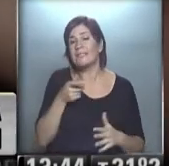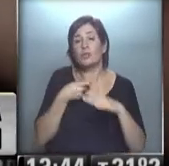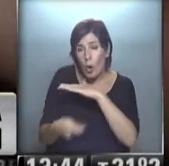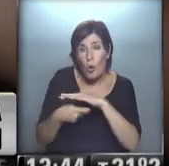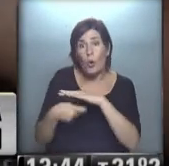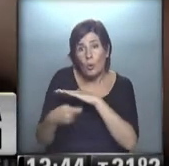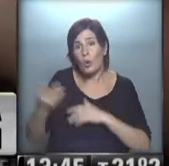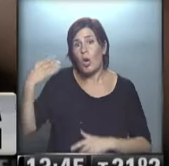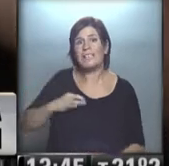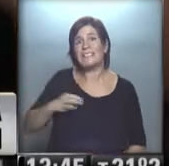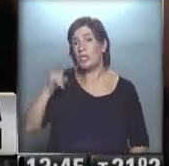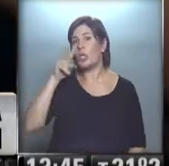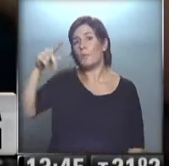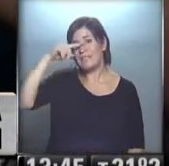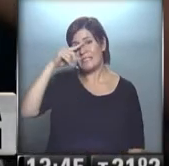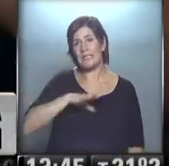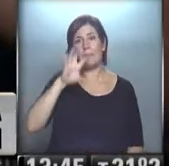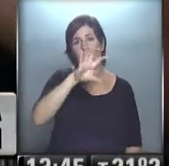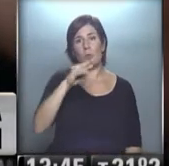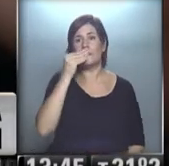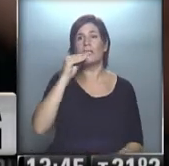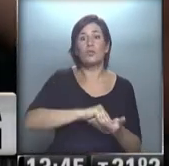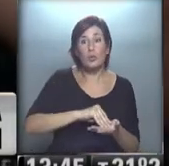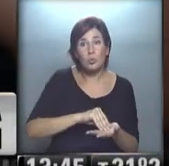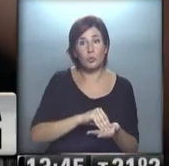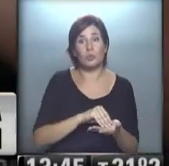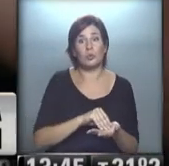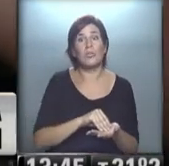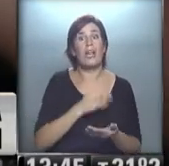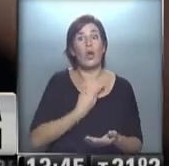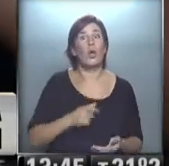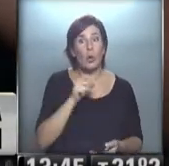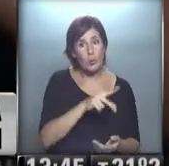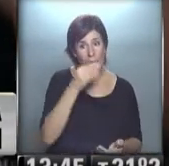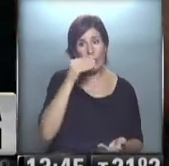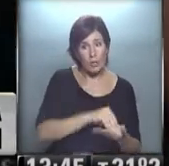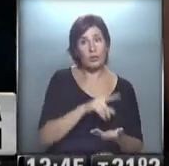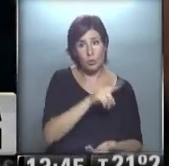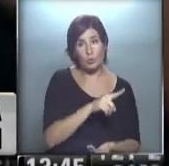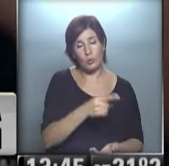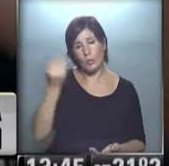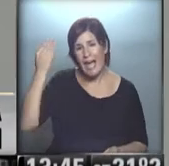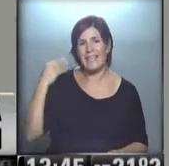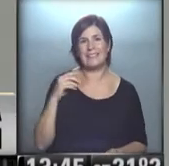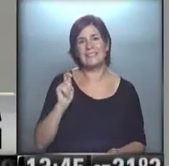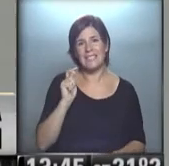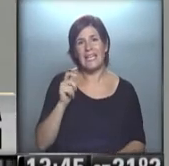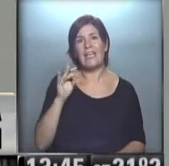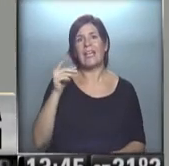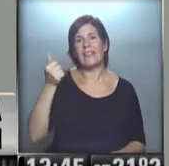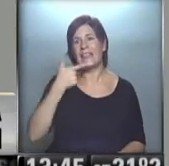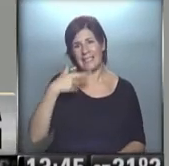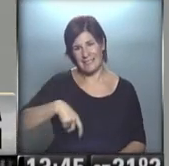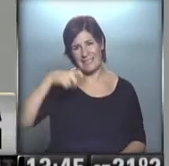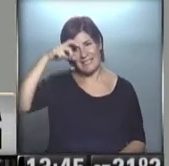en el año 2007 en la provincia de Chubut, al gobierno de la provincia, que en ese entonces estaba a cargo de Mario Das Neves,